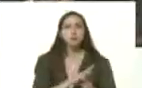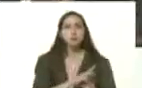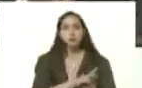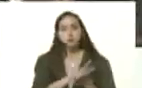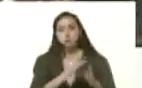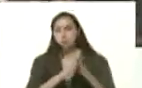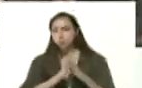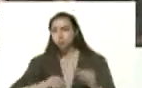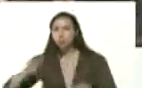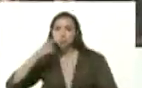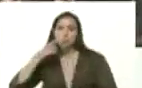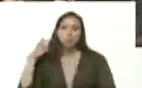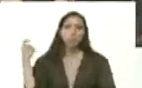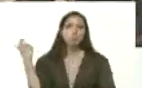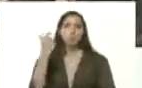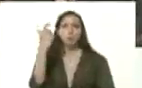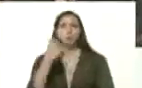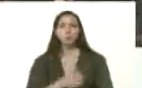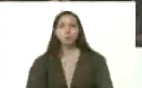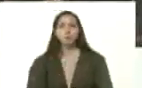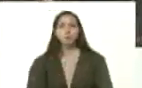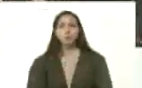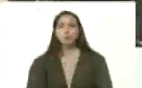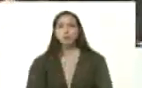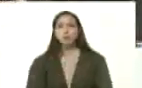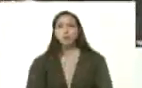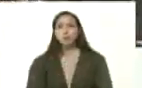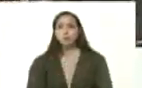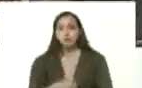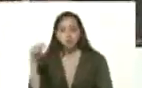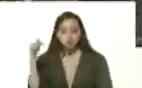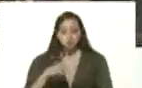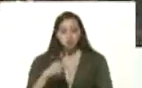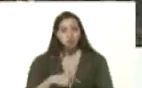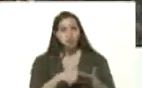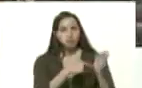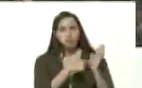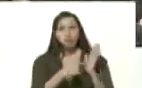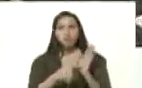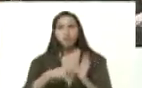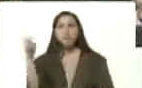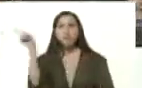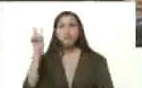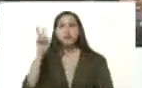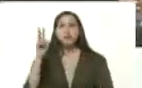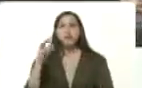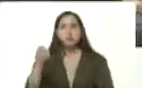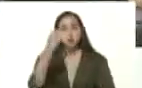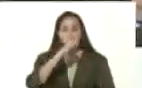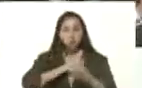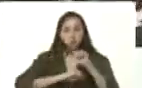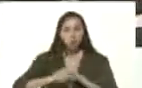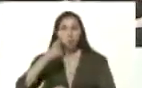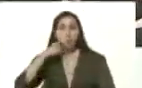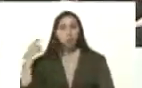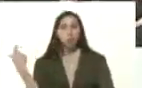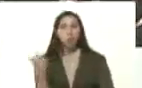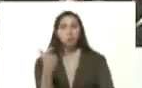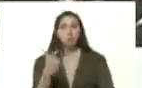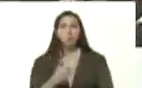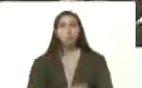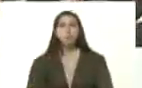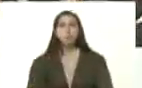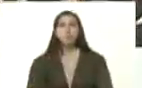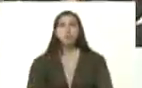pueblos, que hoy se manifiesta en Venezuela. Se manifiesta contra un pueblo noble, contra una